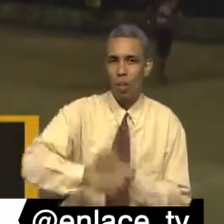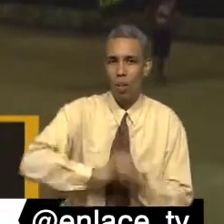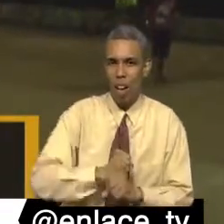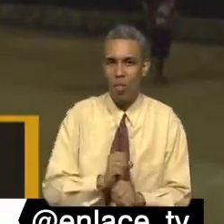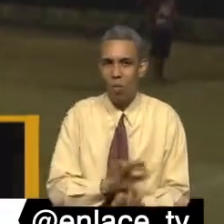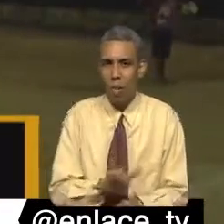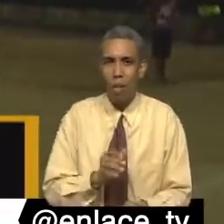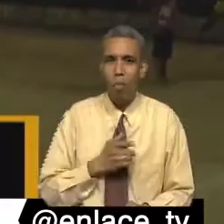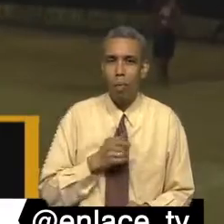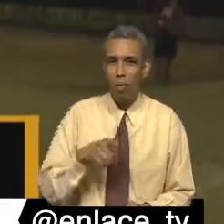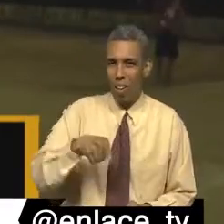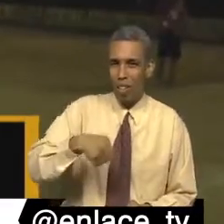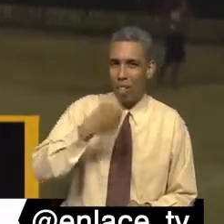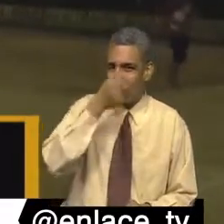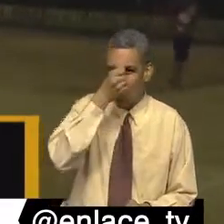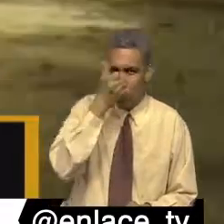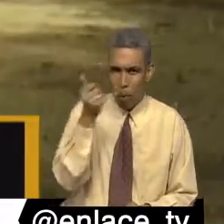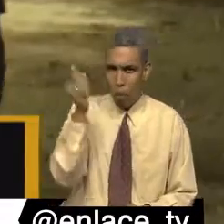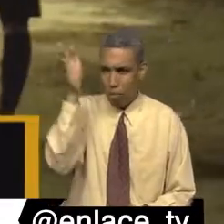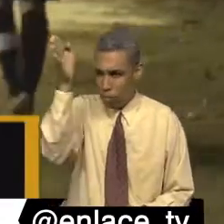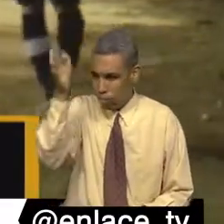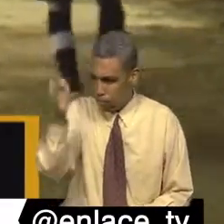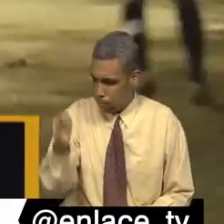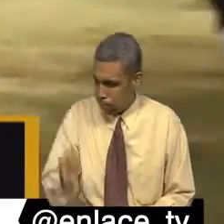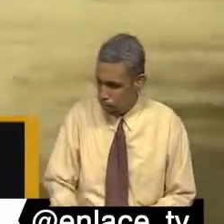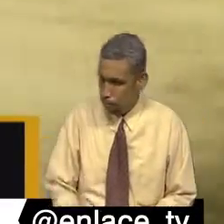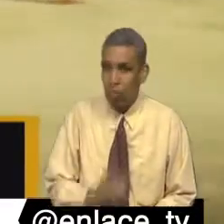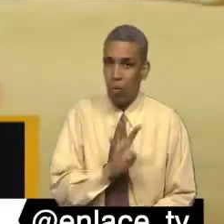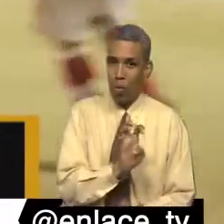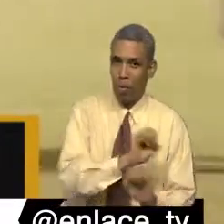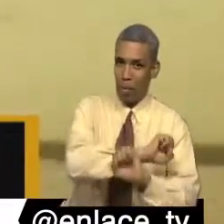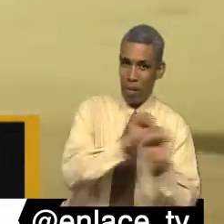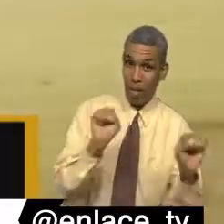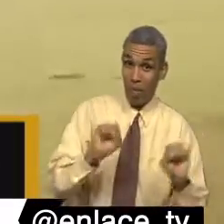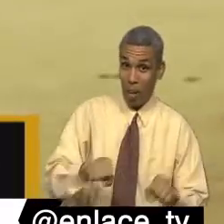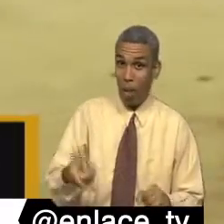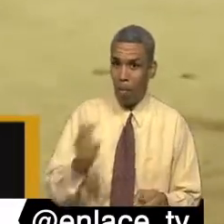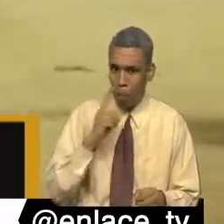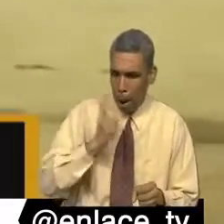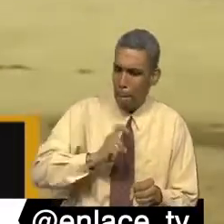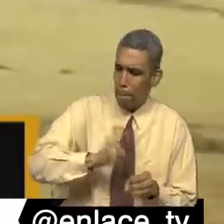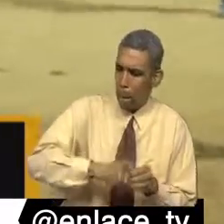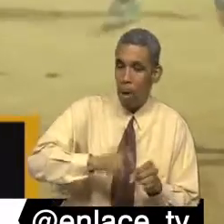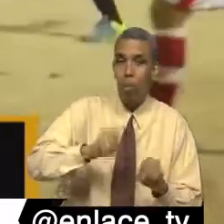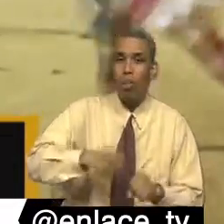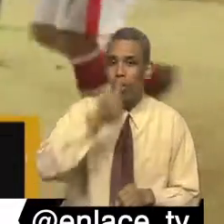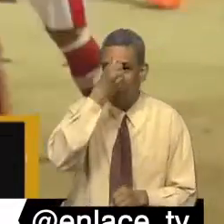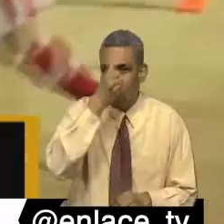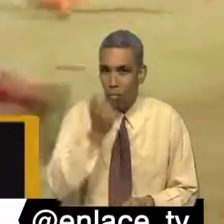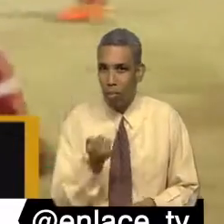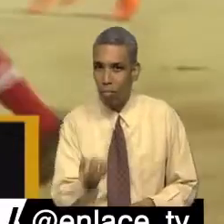los domingos 9 de la mañana hasta terminar fecha. Ya están las inscripciones abiertas y comenzamos este domingo que viene. Espero